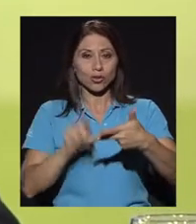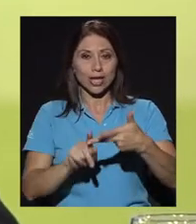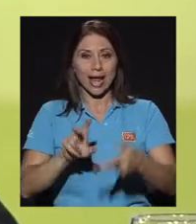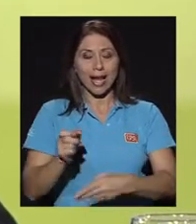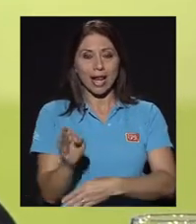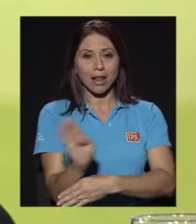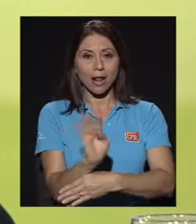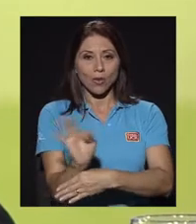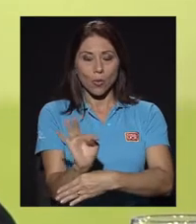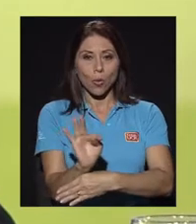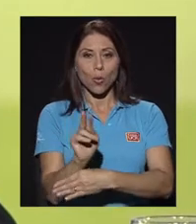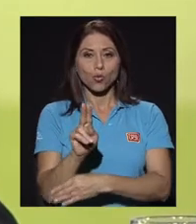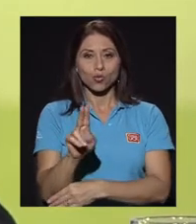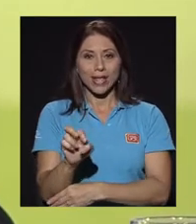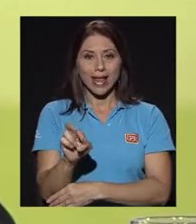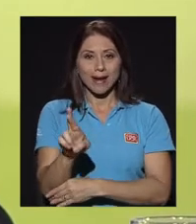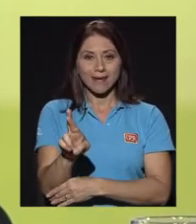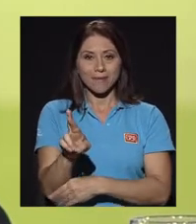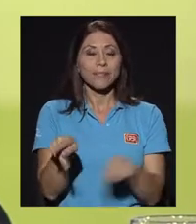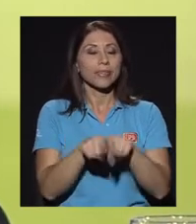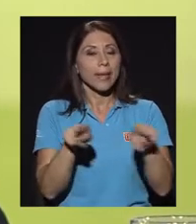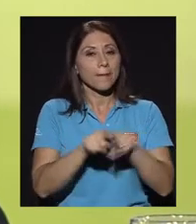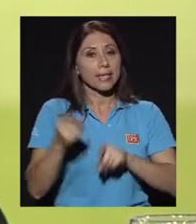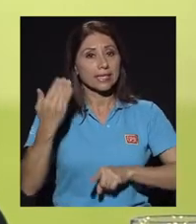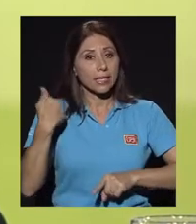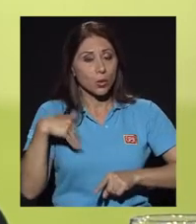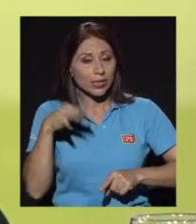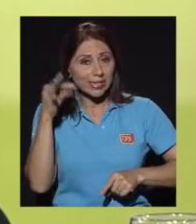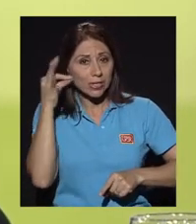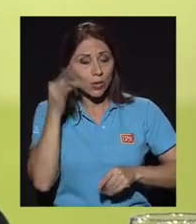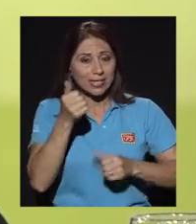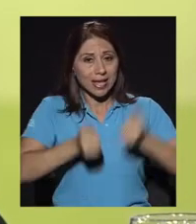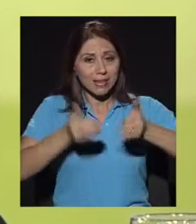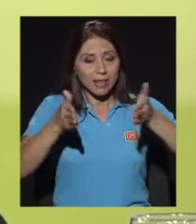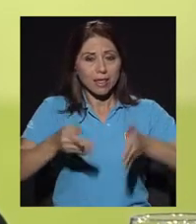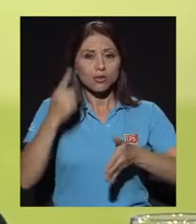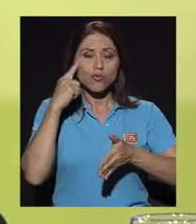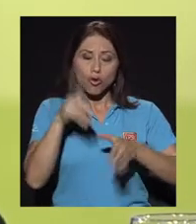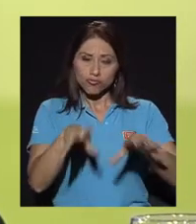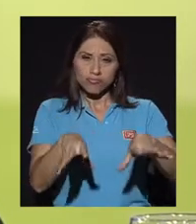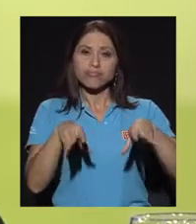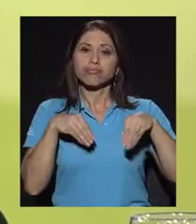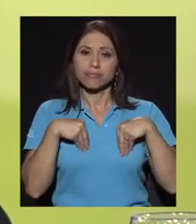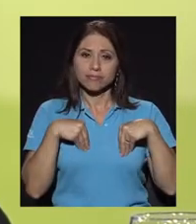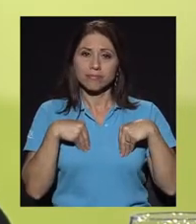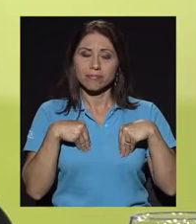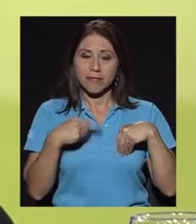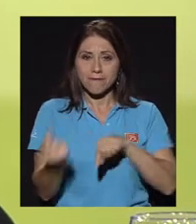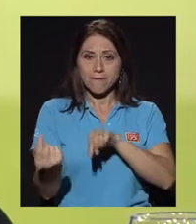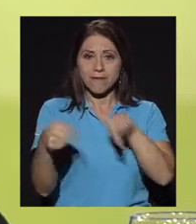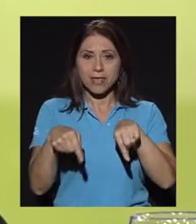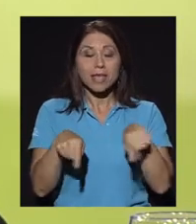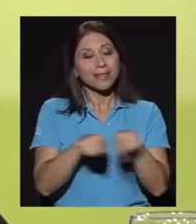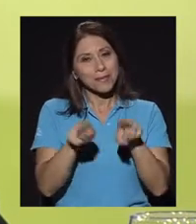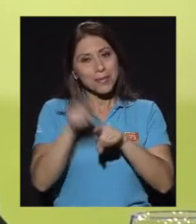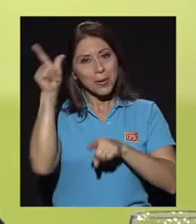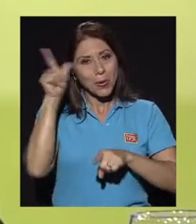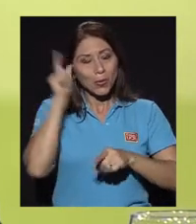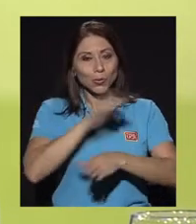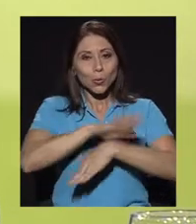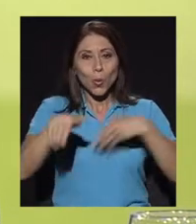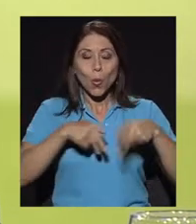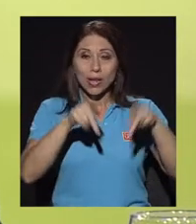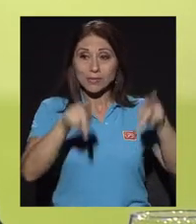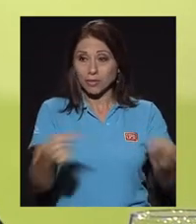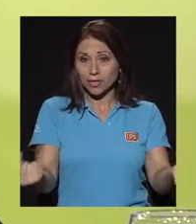Canal UCR, así como a las señoras y señores candidatos por aceptar nuestra invitación y, por supuesto, a todas y todos